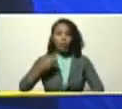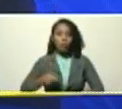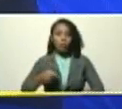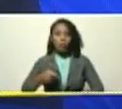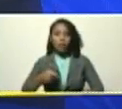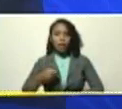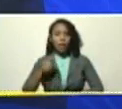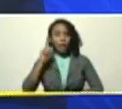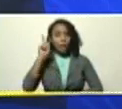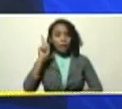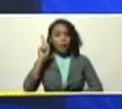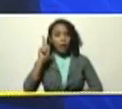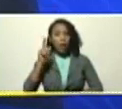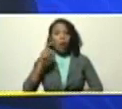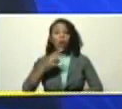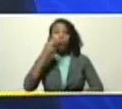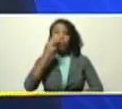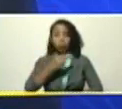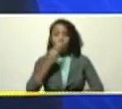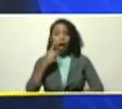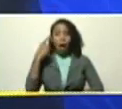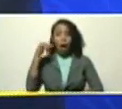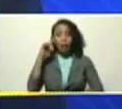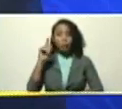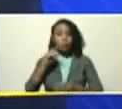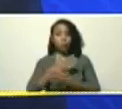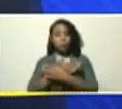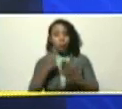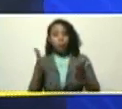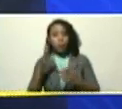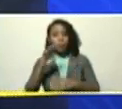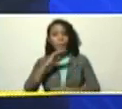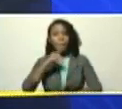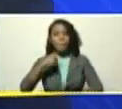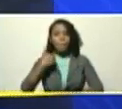En Rusia confirmamos la disponibilidad de nuestro país de fortalecer